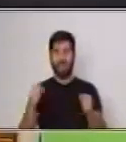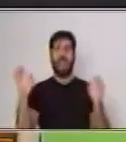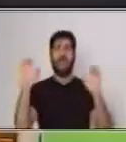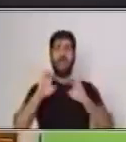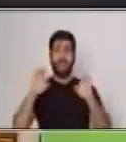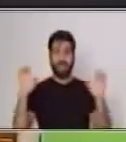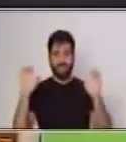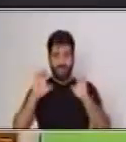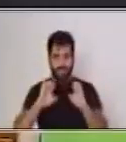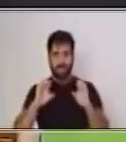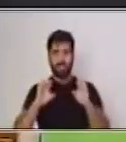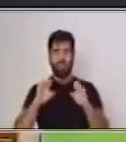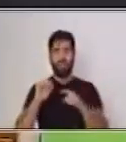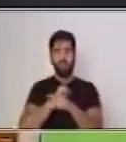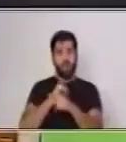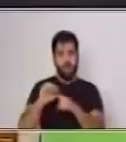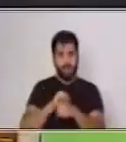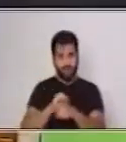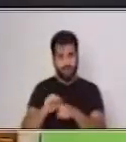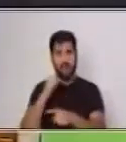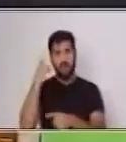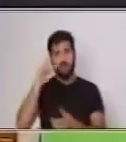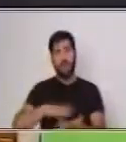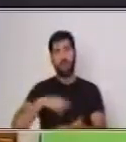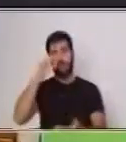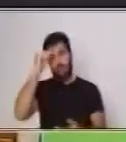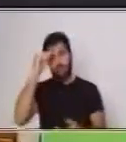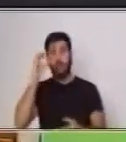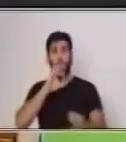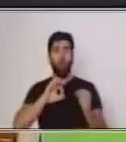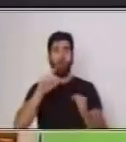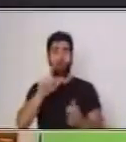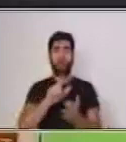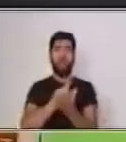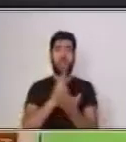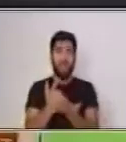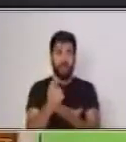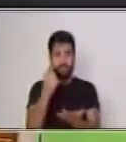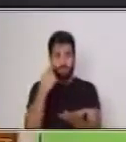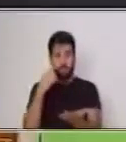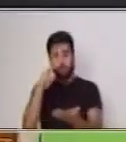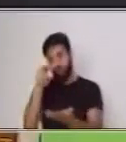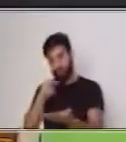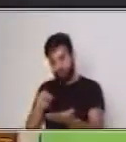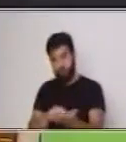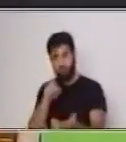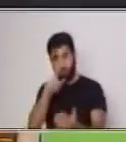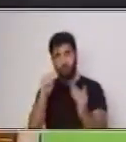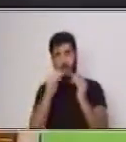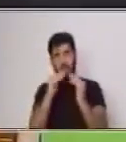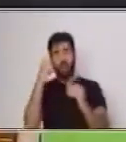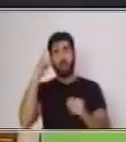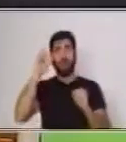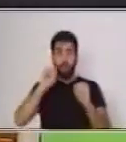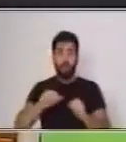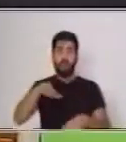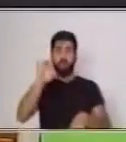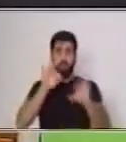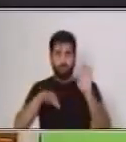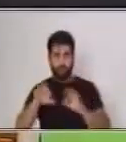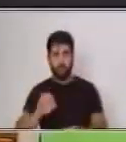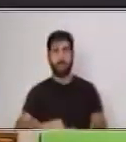periódicos, revistas o en tu libro que tengas, un libro que tengas en tu casa para identificar los diferentes tipos de